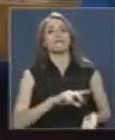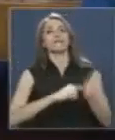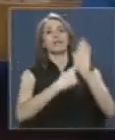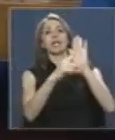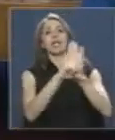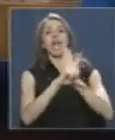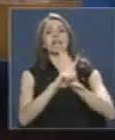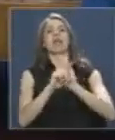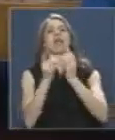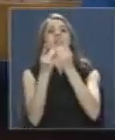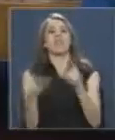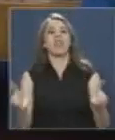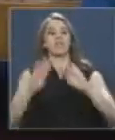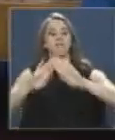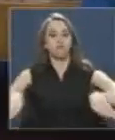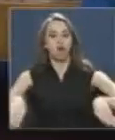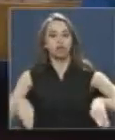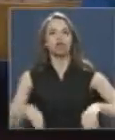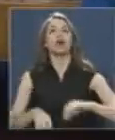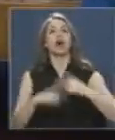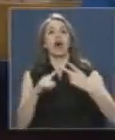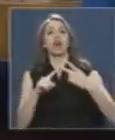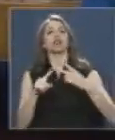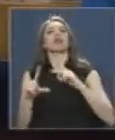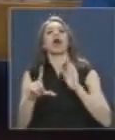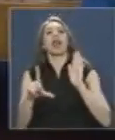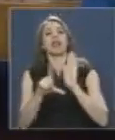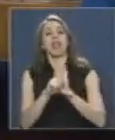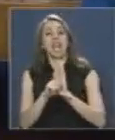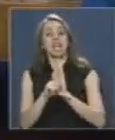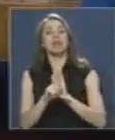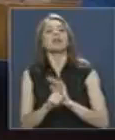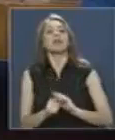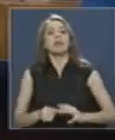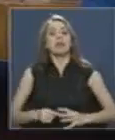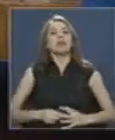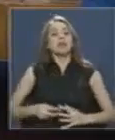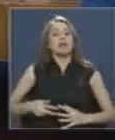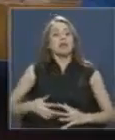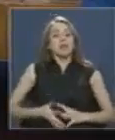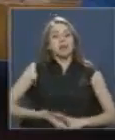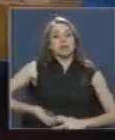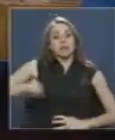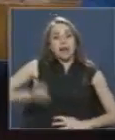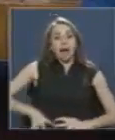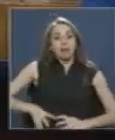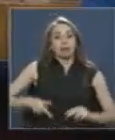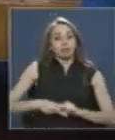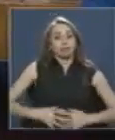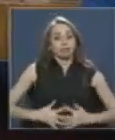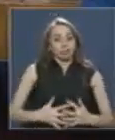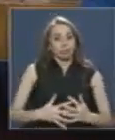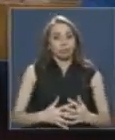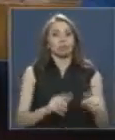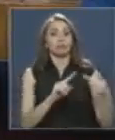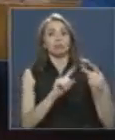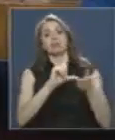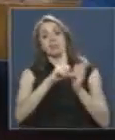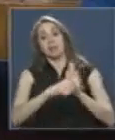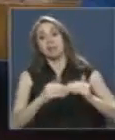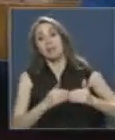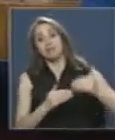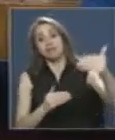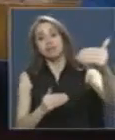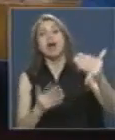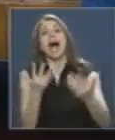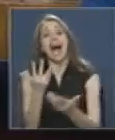del retraso de la ley de interrupción del embarazo. Pero esta es una realidad existente.